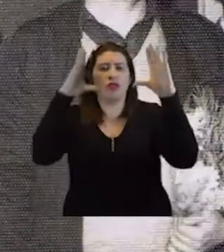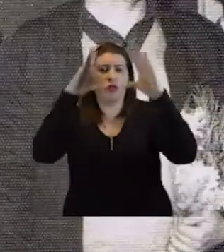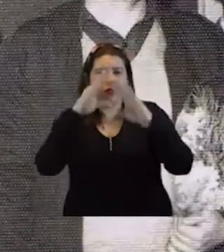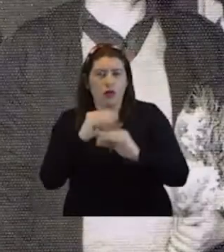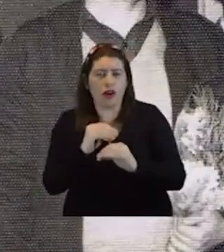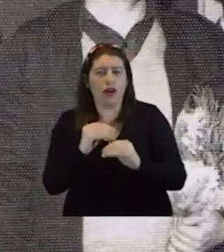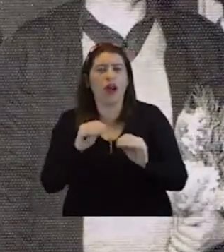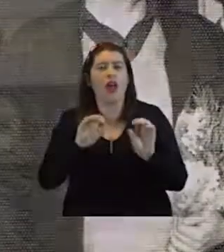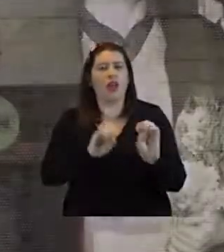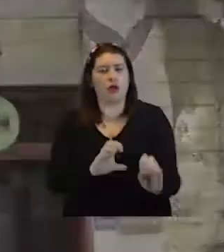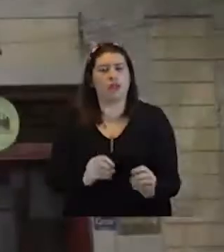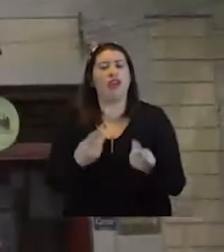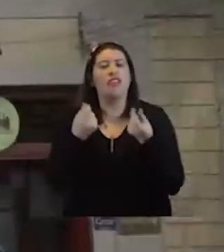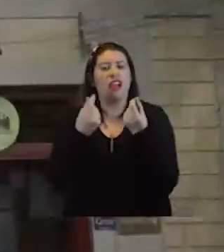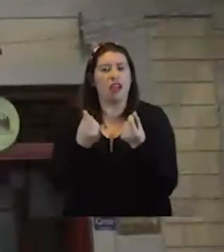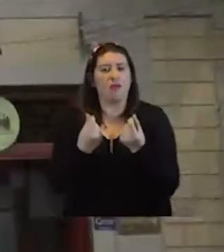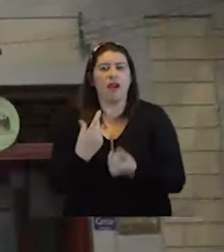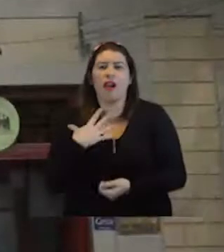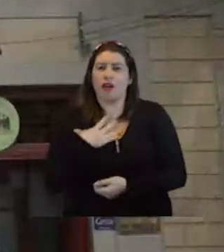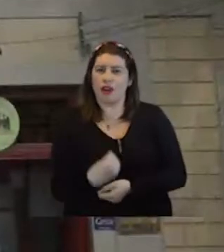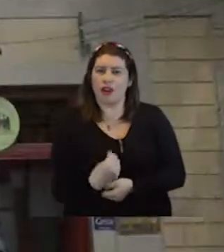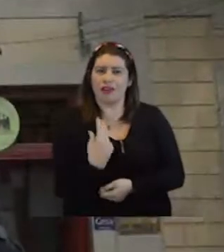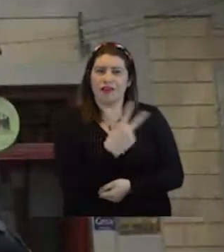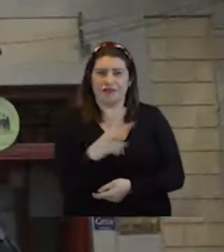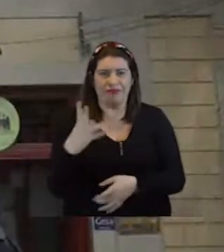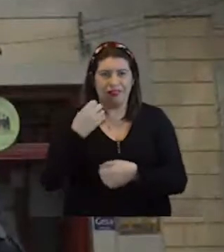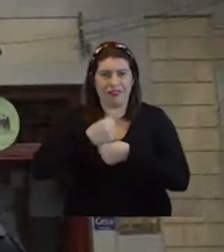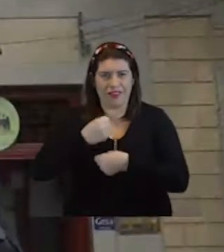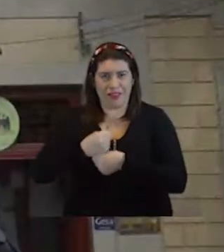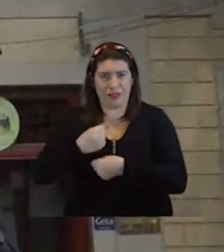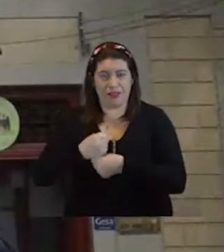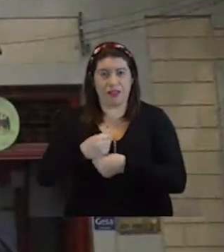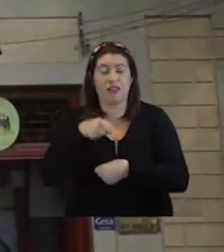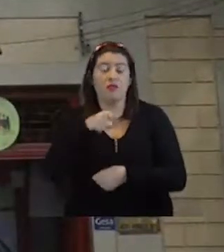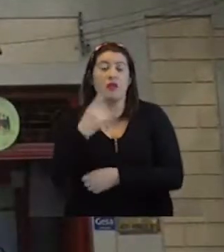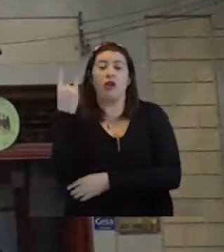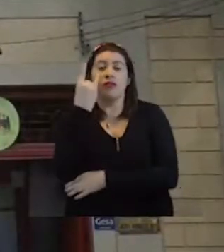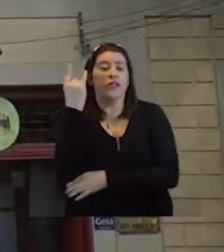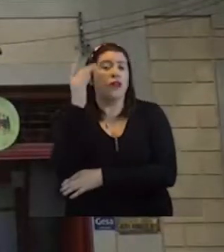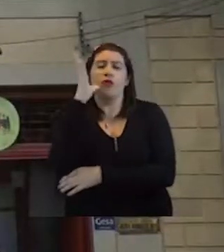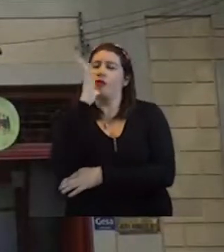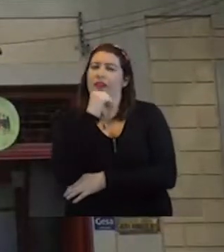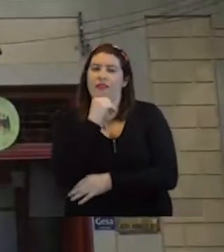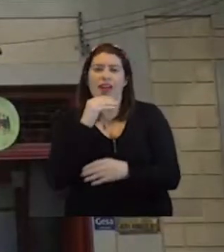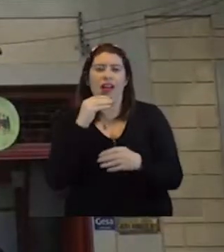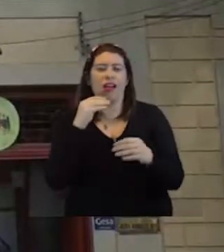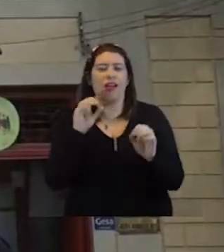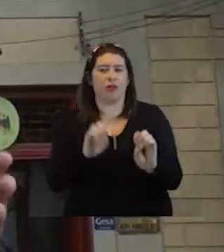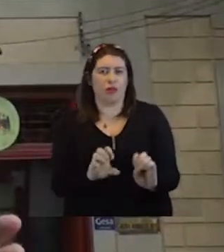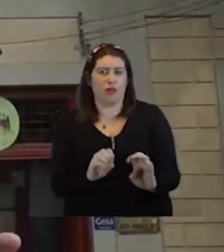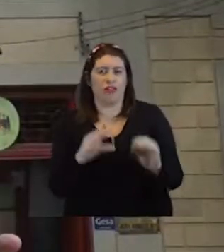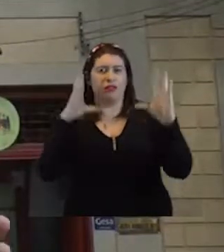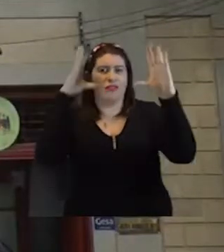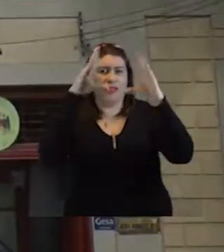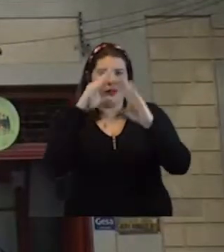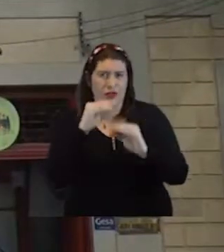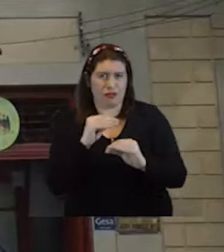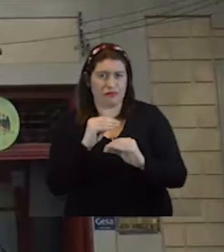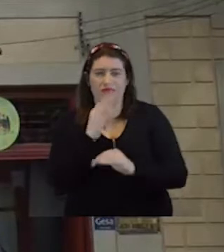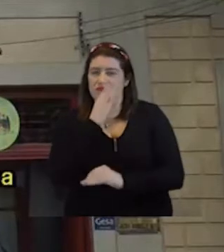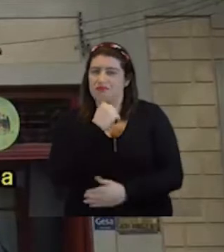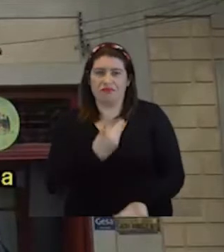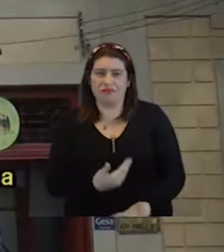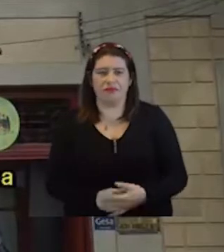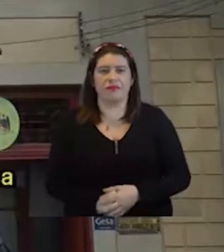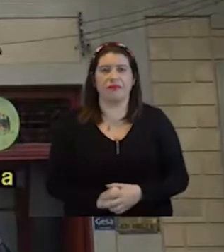una educación de calidad para los hijos de los trabajadores. En ese tiempo las universidades no daban educación vespertina ni